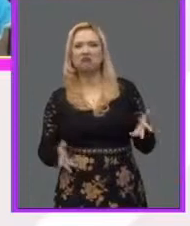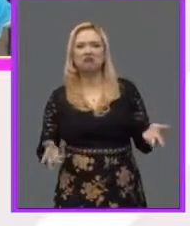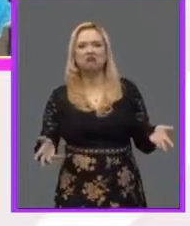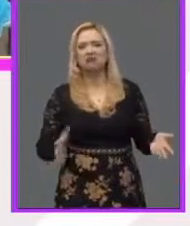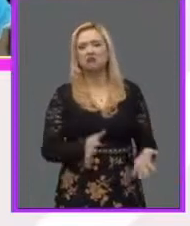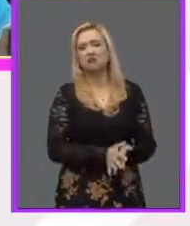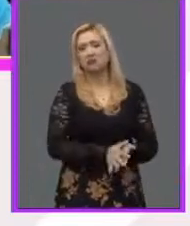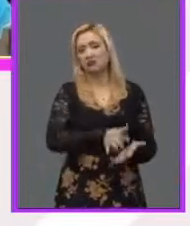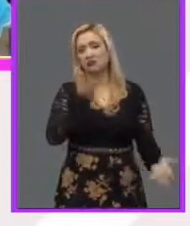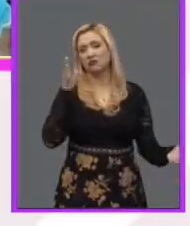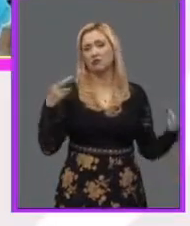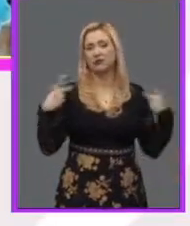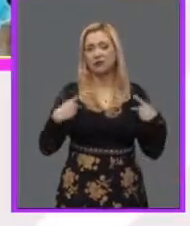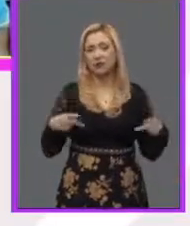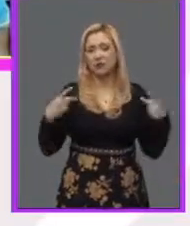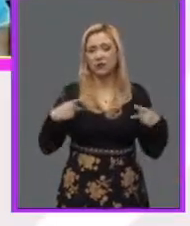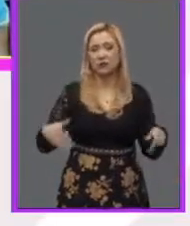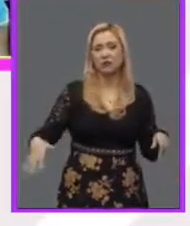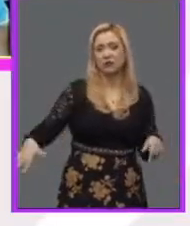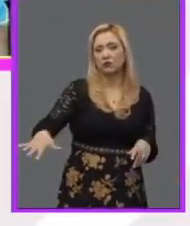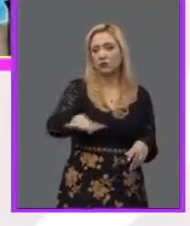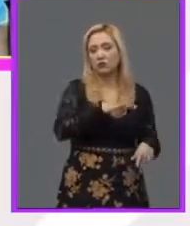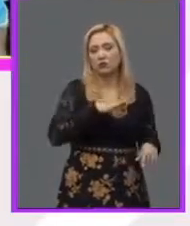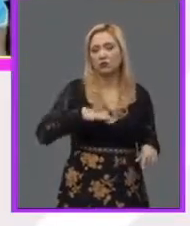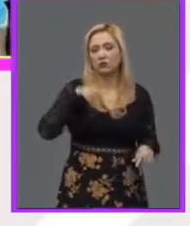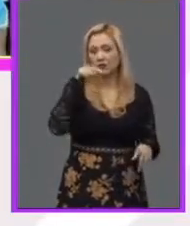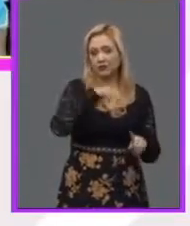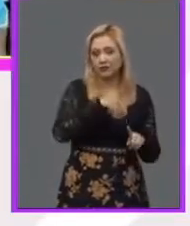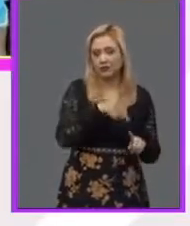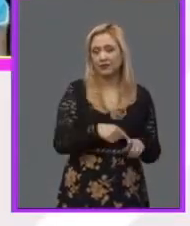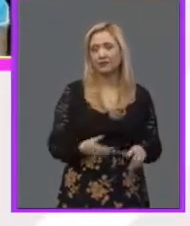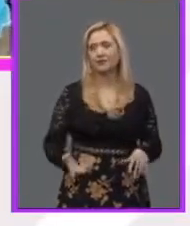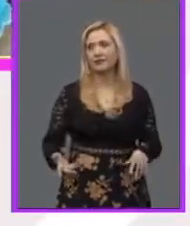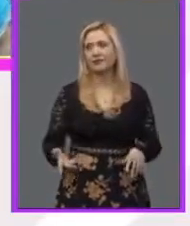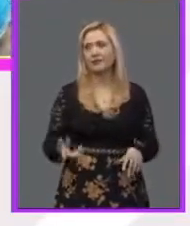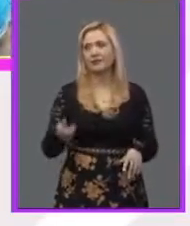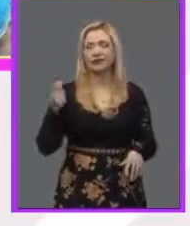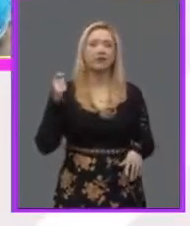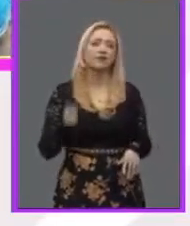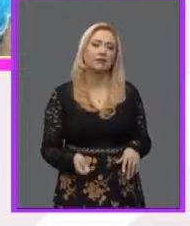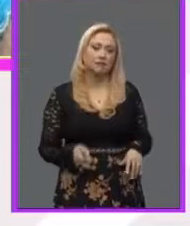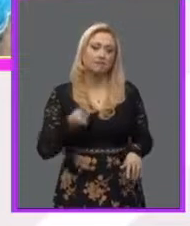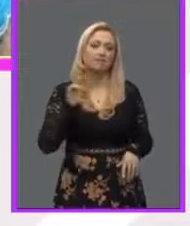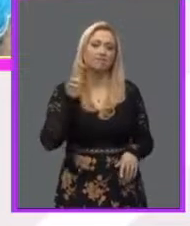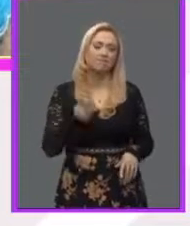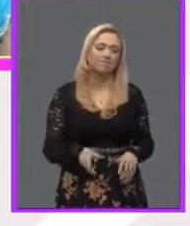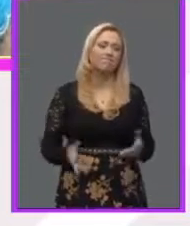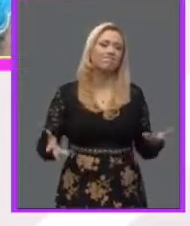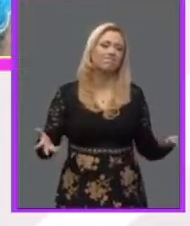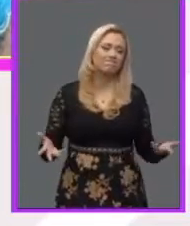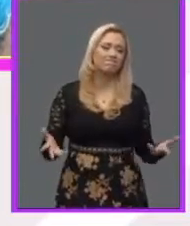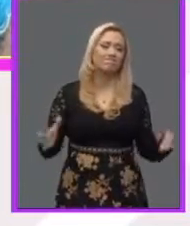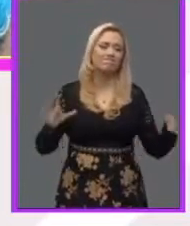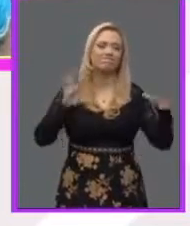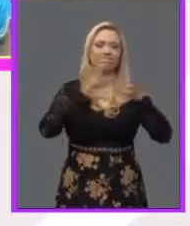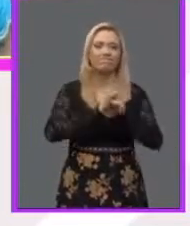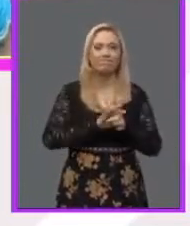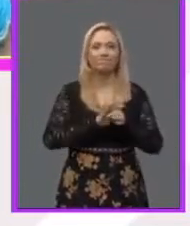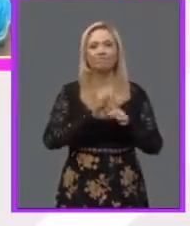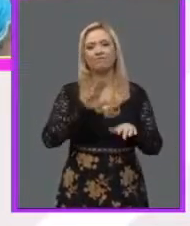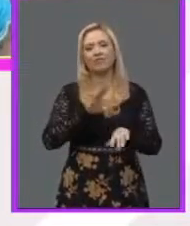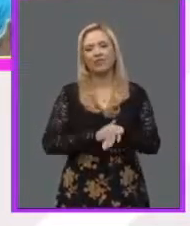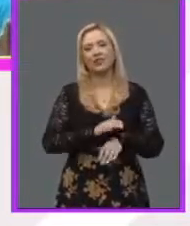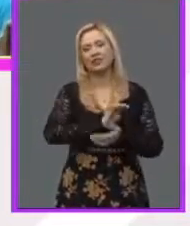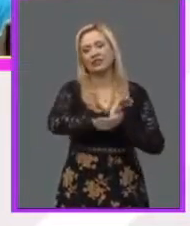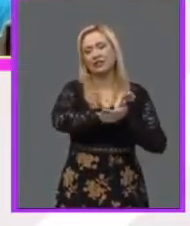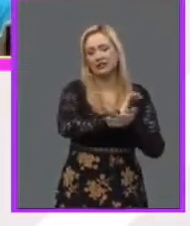que la mayoría de la población o una buena parte de la población en estas zonas correspondan a los perfiles de las